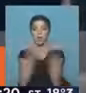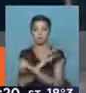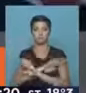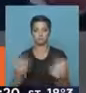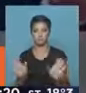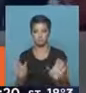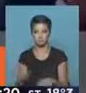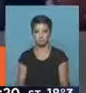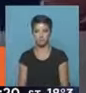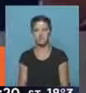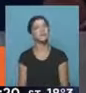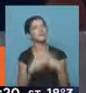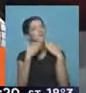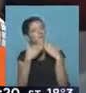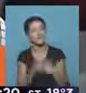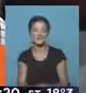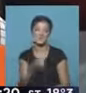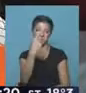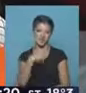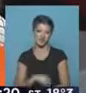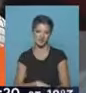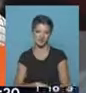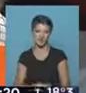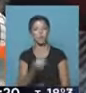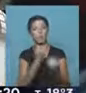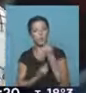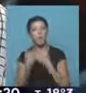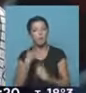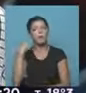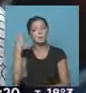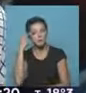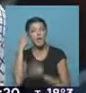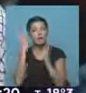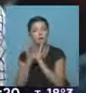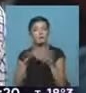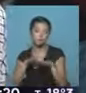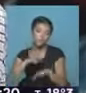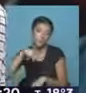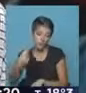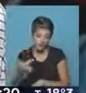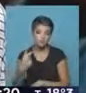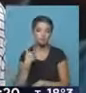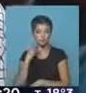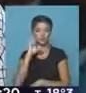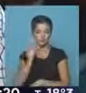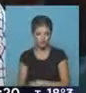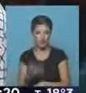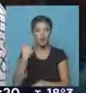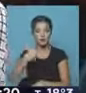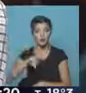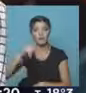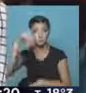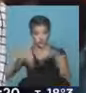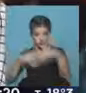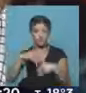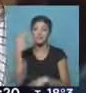decisión. Eso es lo que estamos viendo. Te agradecemos mucho que hayas estado con nosotros para ayudarnos a pensar lo que puede pasar mañana. Sabemos que va a haber un balotaje.